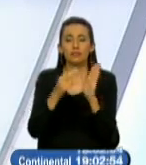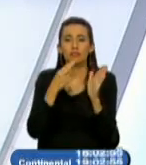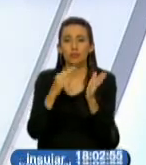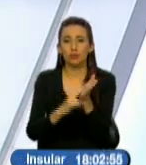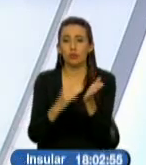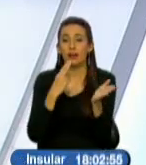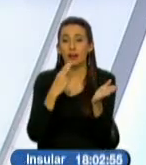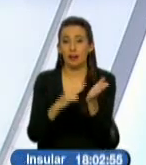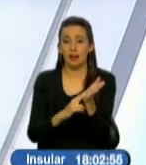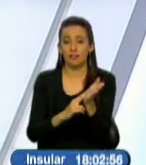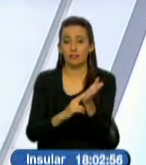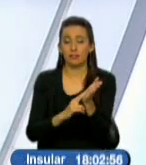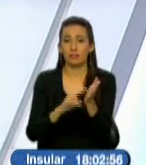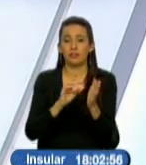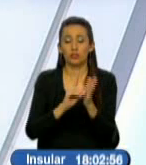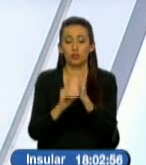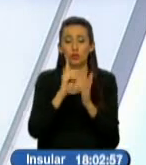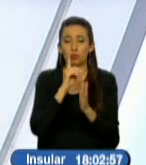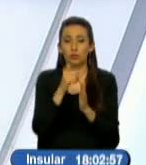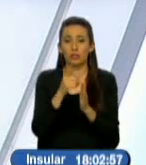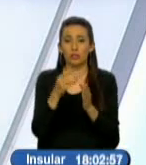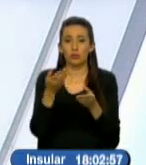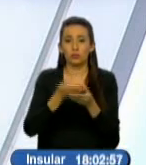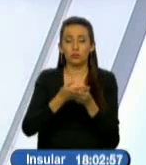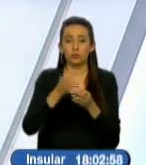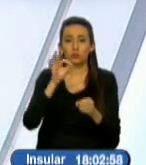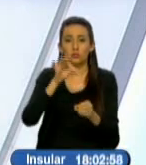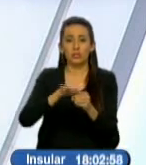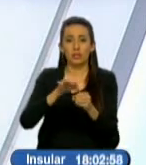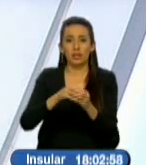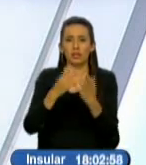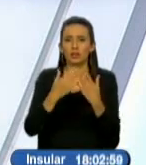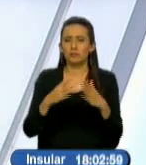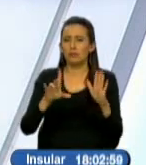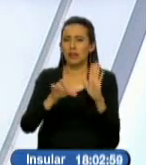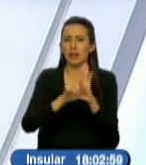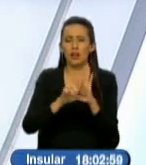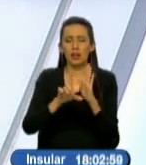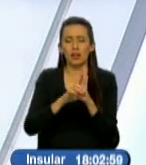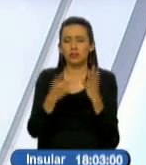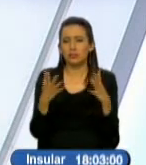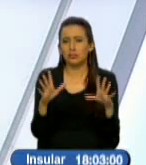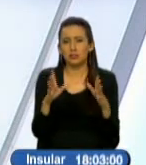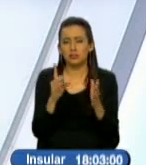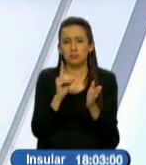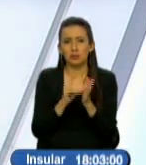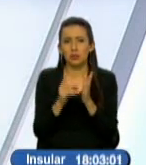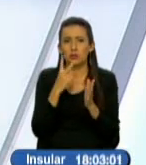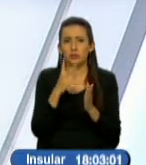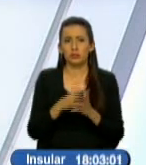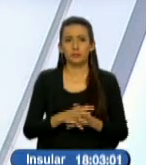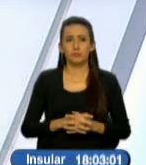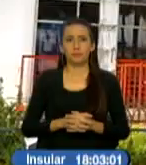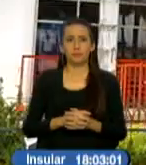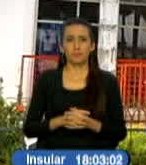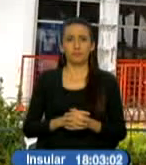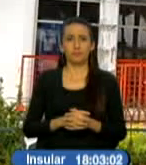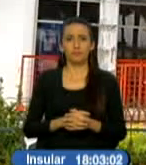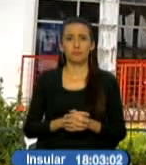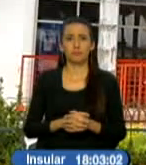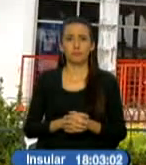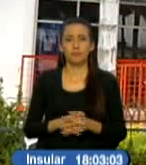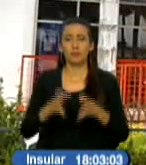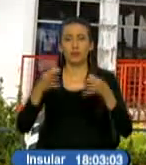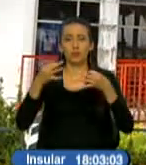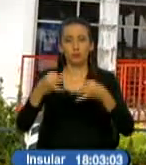lo expuso el alcalde de Guayaquil. Dicha medida sería inviable al no constar en la ley.